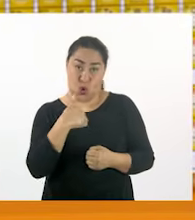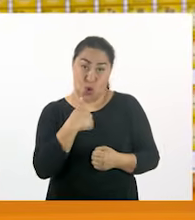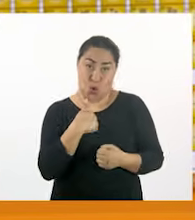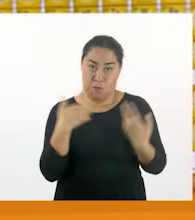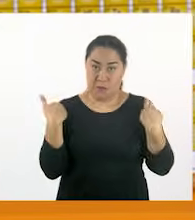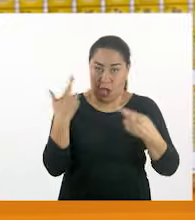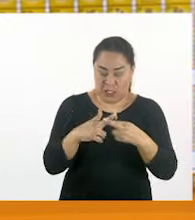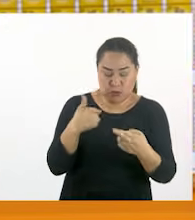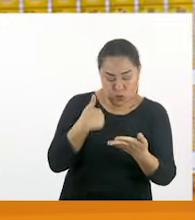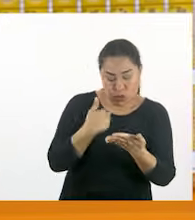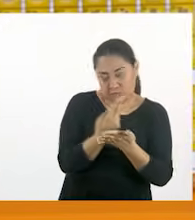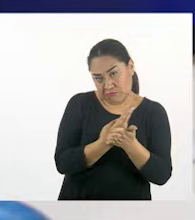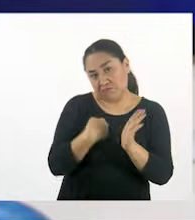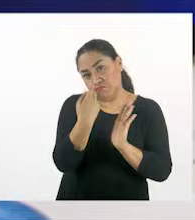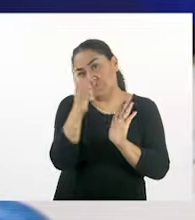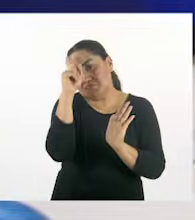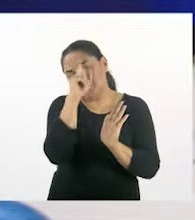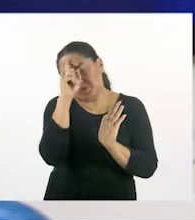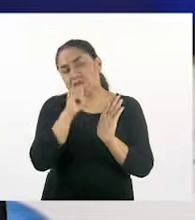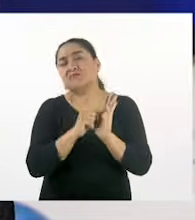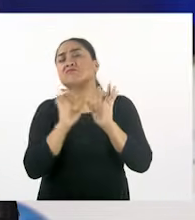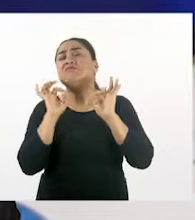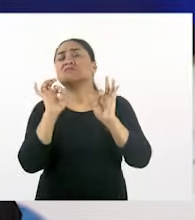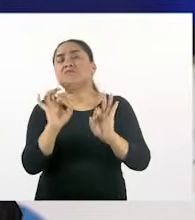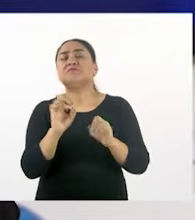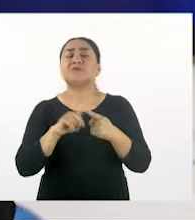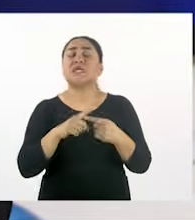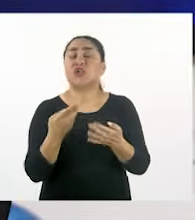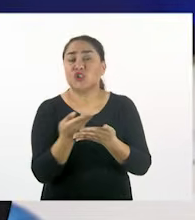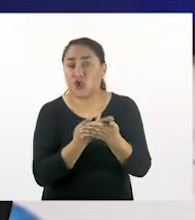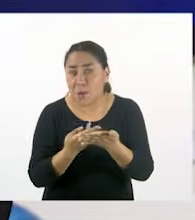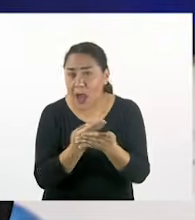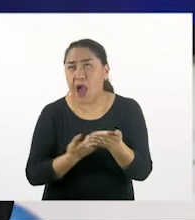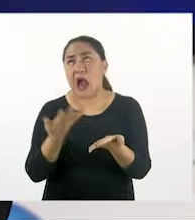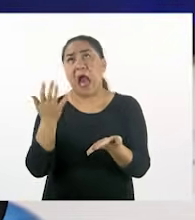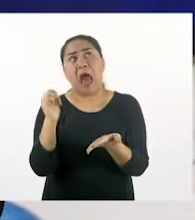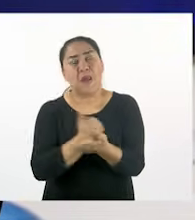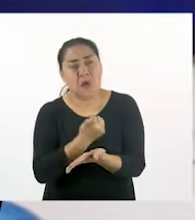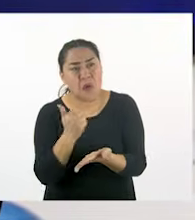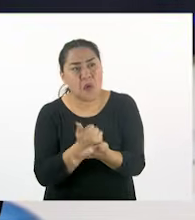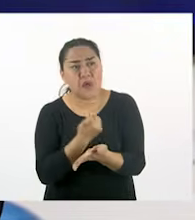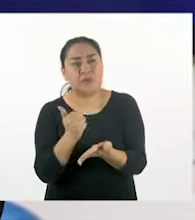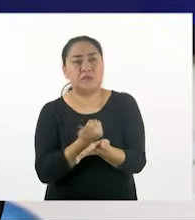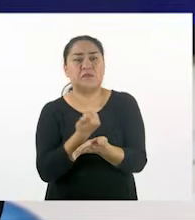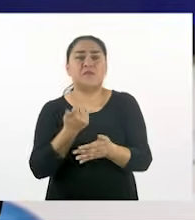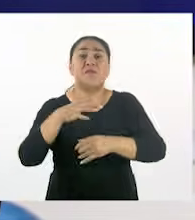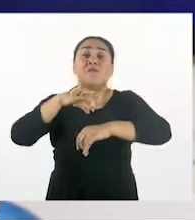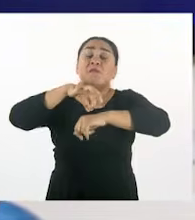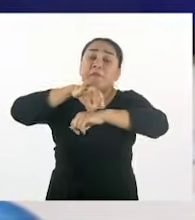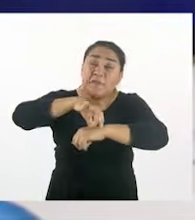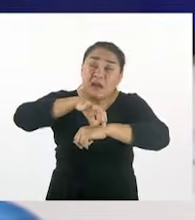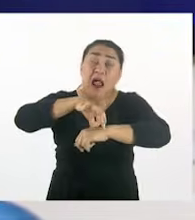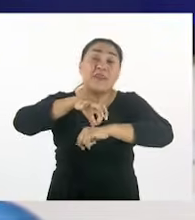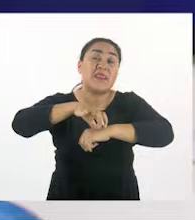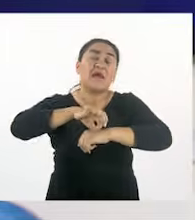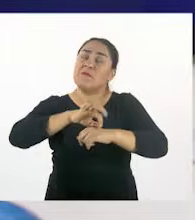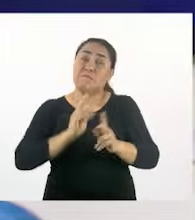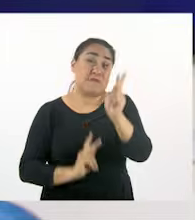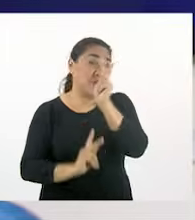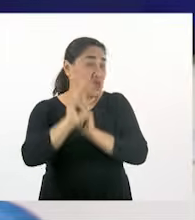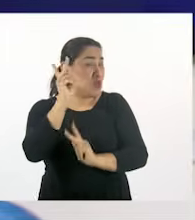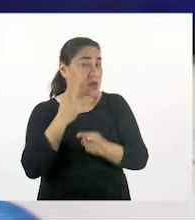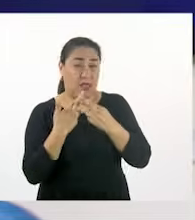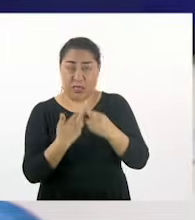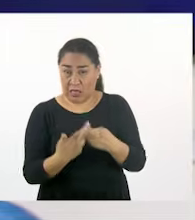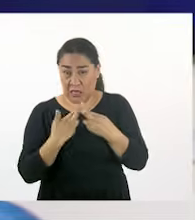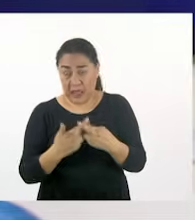te sugiero que lo combinemos con una rica sopa, arroz, carnes con mucha verdura,